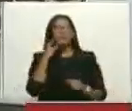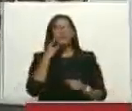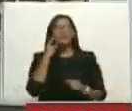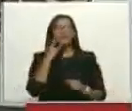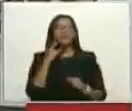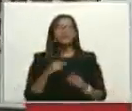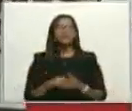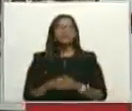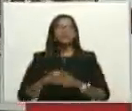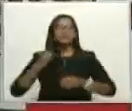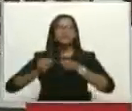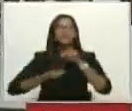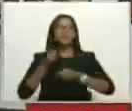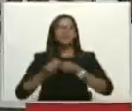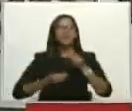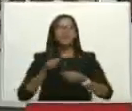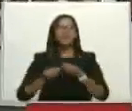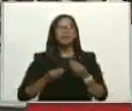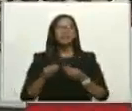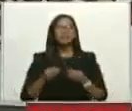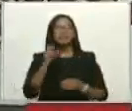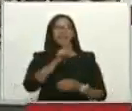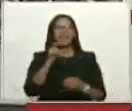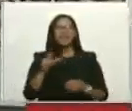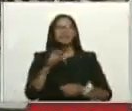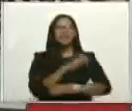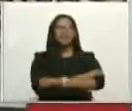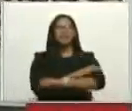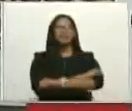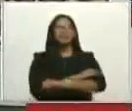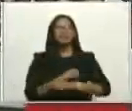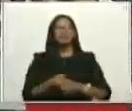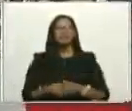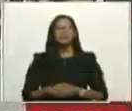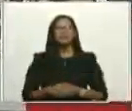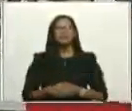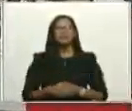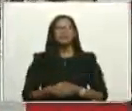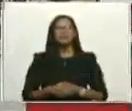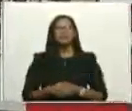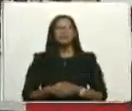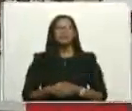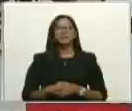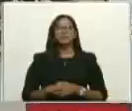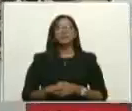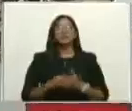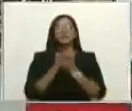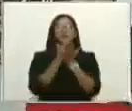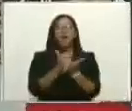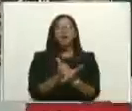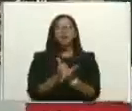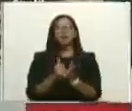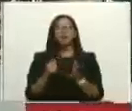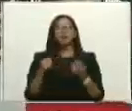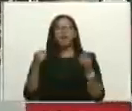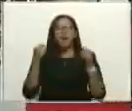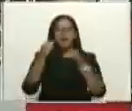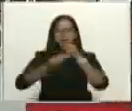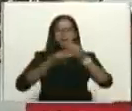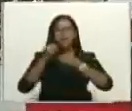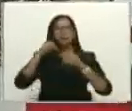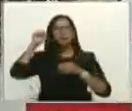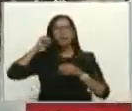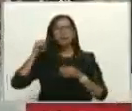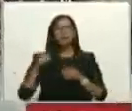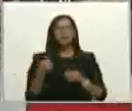de lo que hace la gente de la oposición. Nos ayudan a preparar los videos, están... Yo solo les